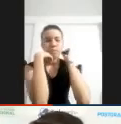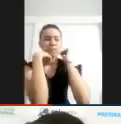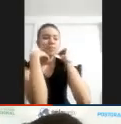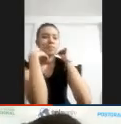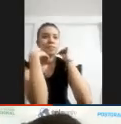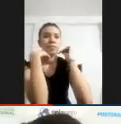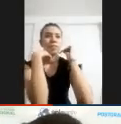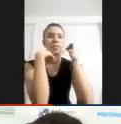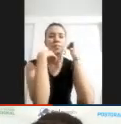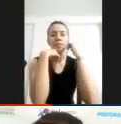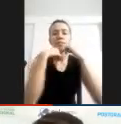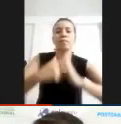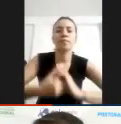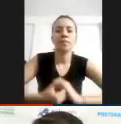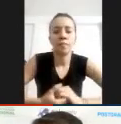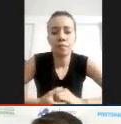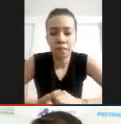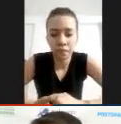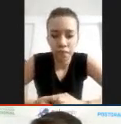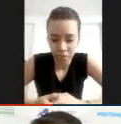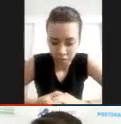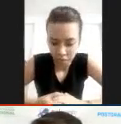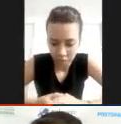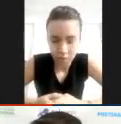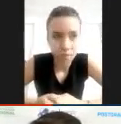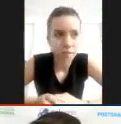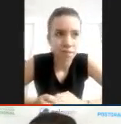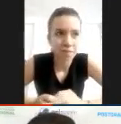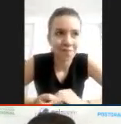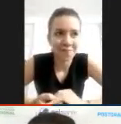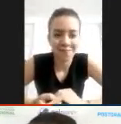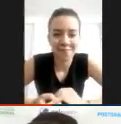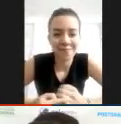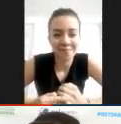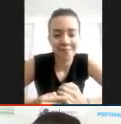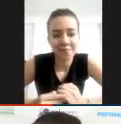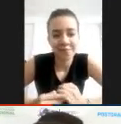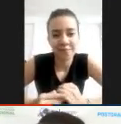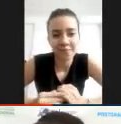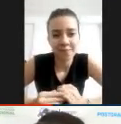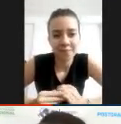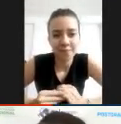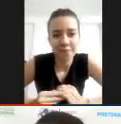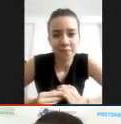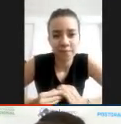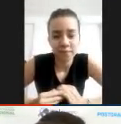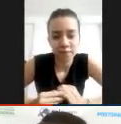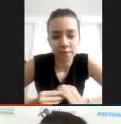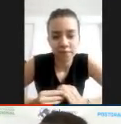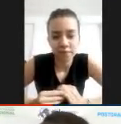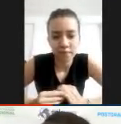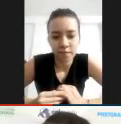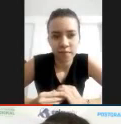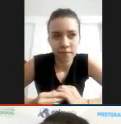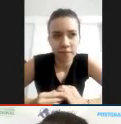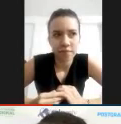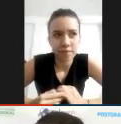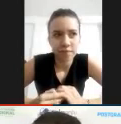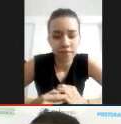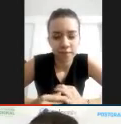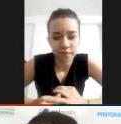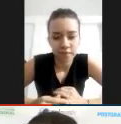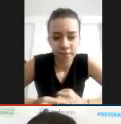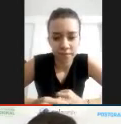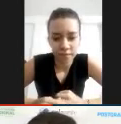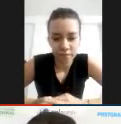Quiero felicitarles nuevamente por su asistencia. Yo sé que muchos trabajan, fíjate, yo veo en el caso tuyo, en el